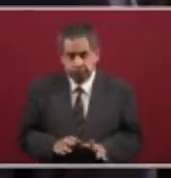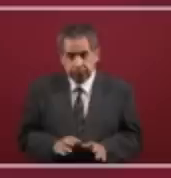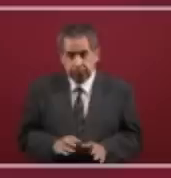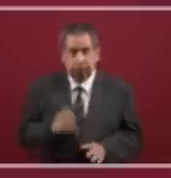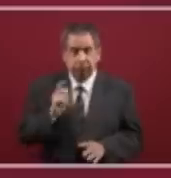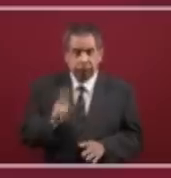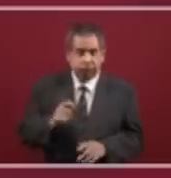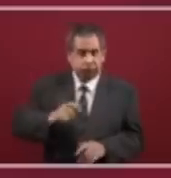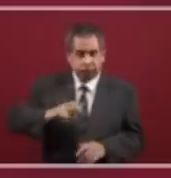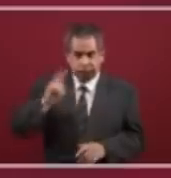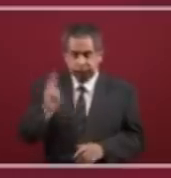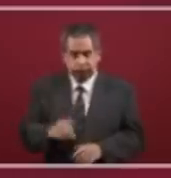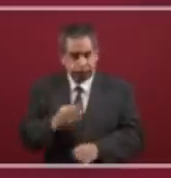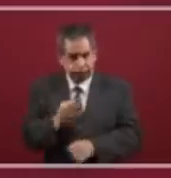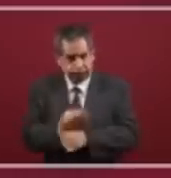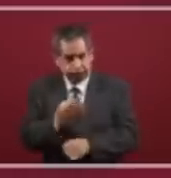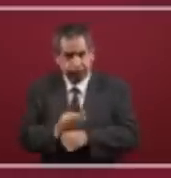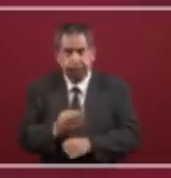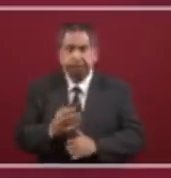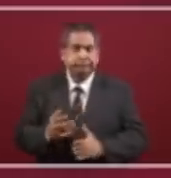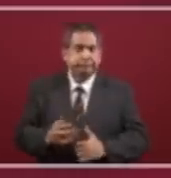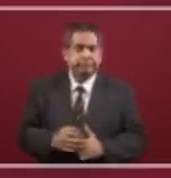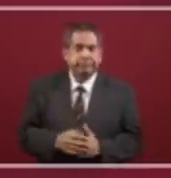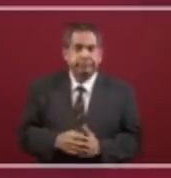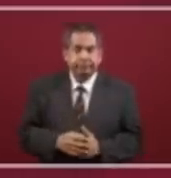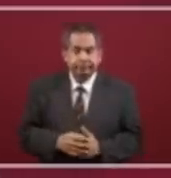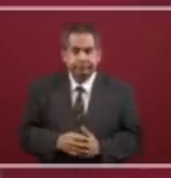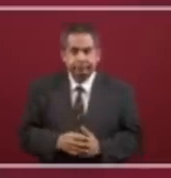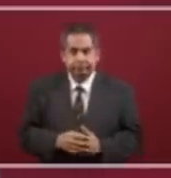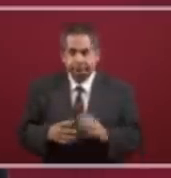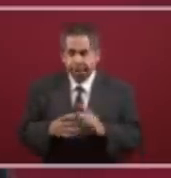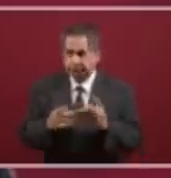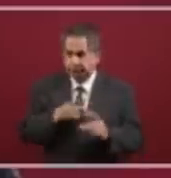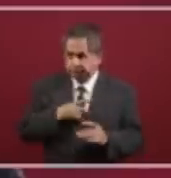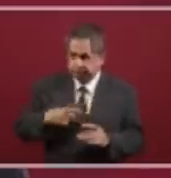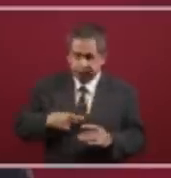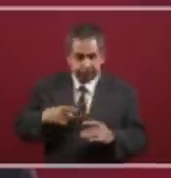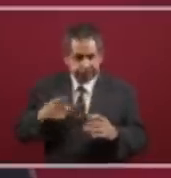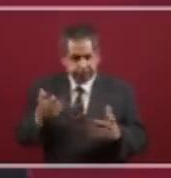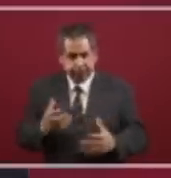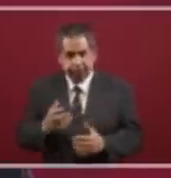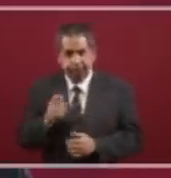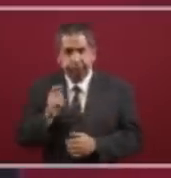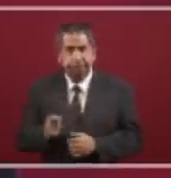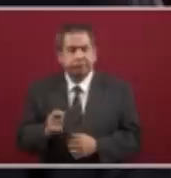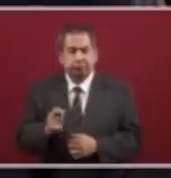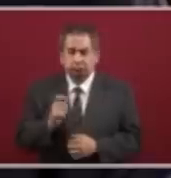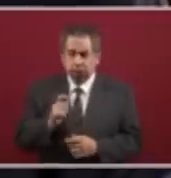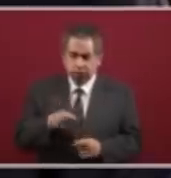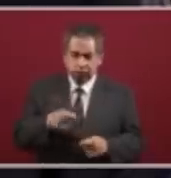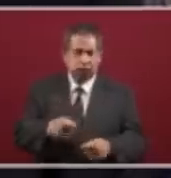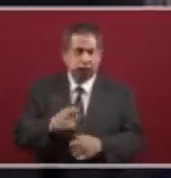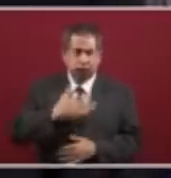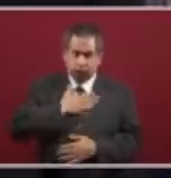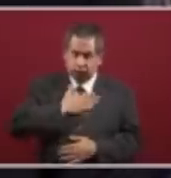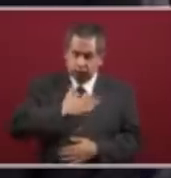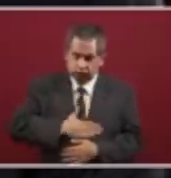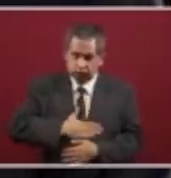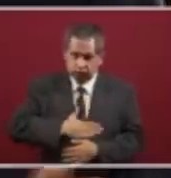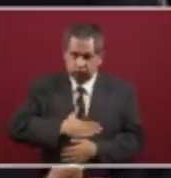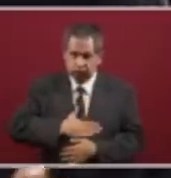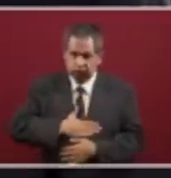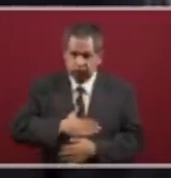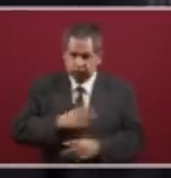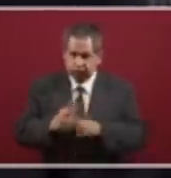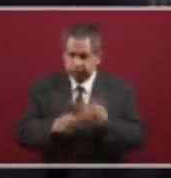de verdad se quiere que haya justicia es muy